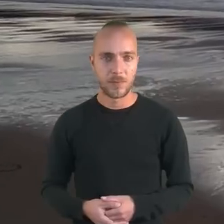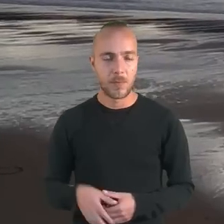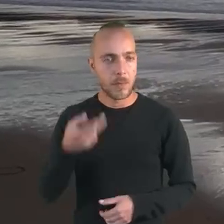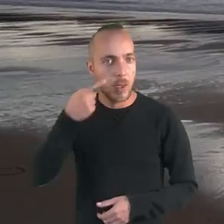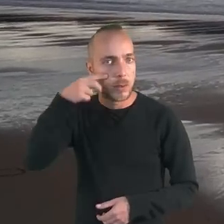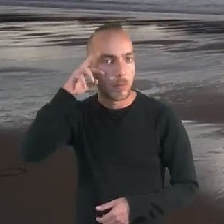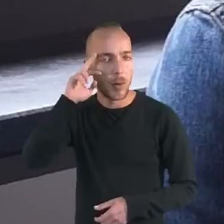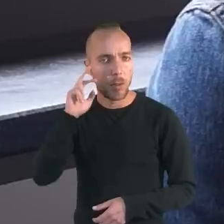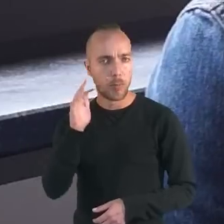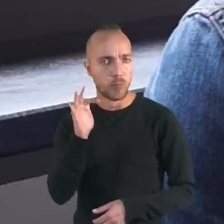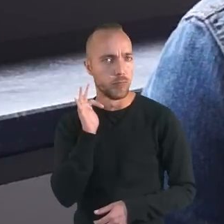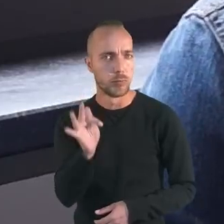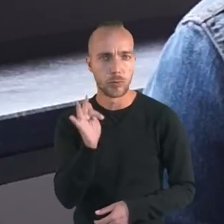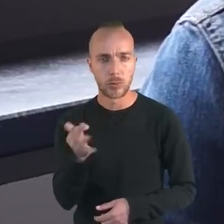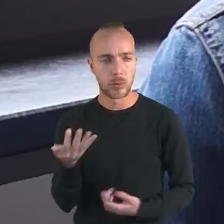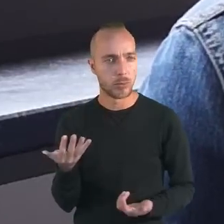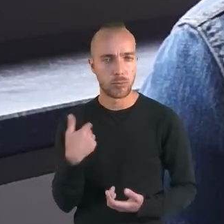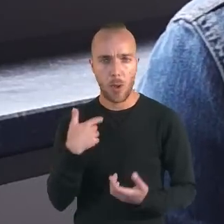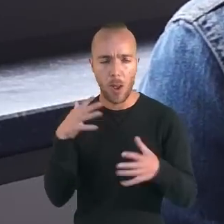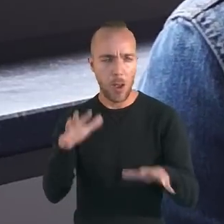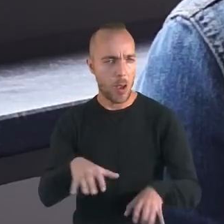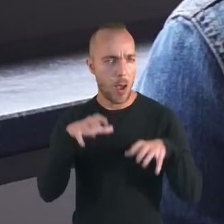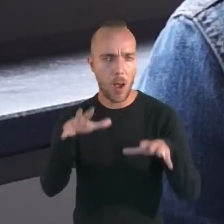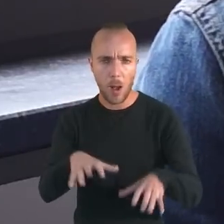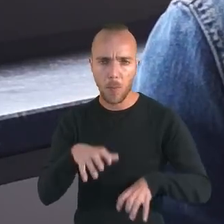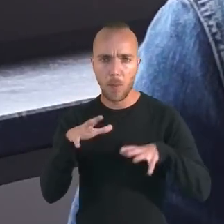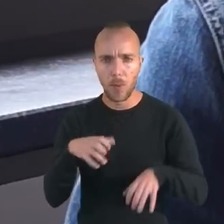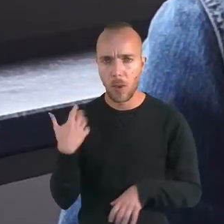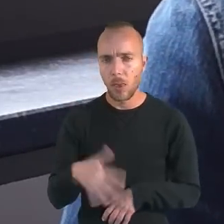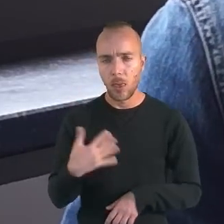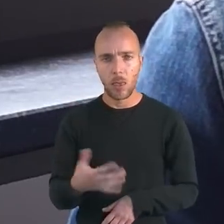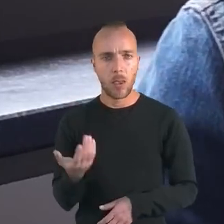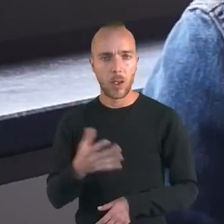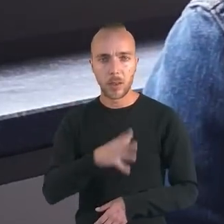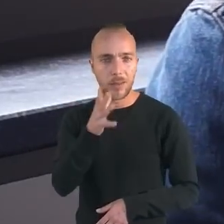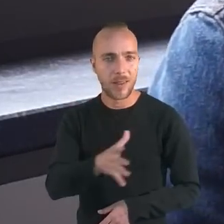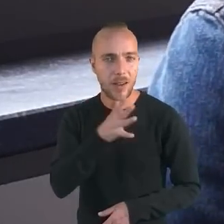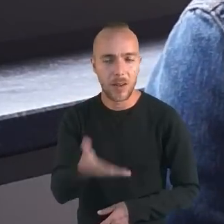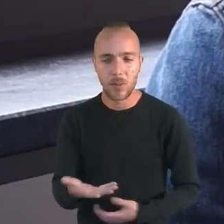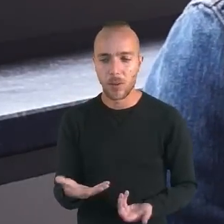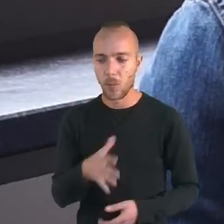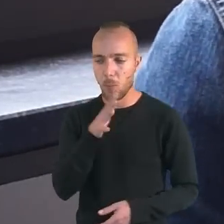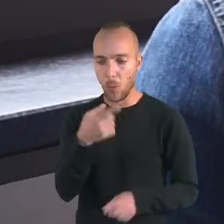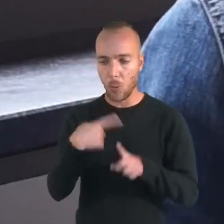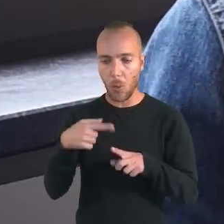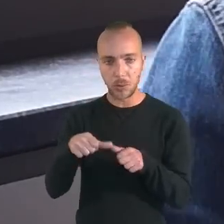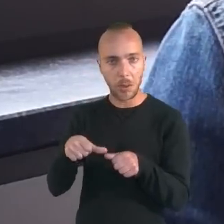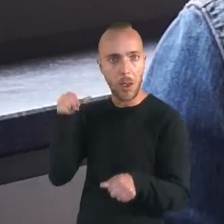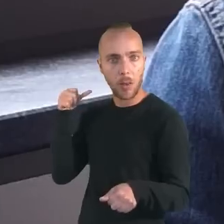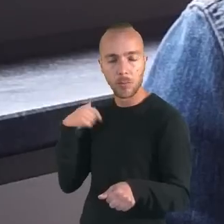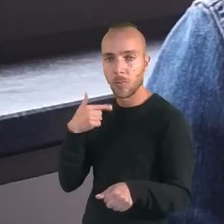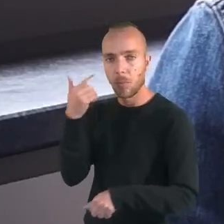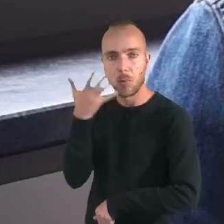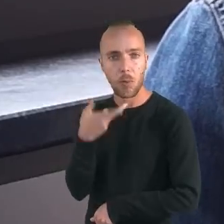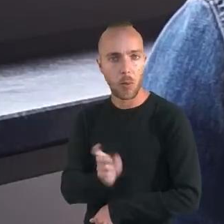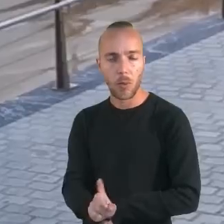Ha sido una gran experiencia, hemos aprendido mucho, me ha parecido como algo increíble, porque hay cosas que no conocíamos